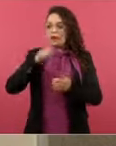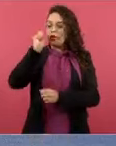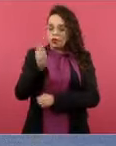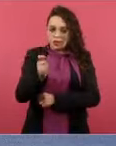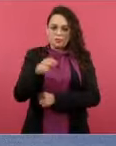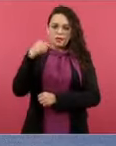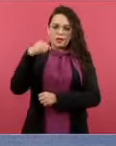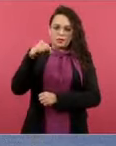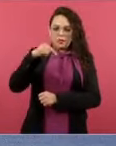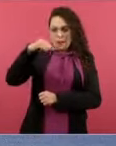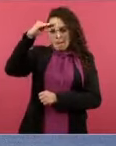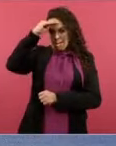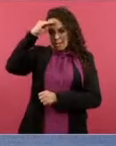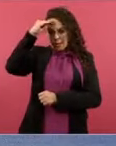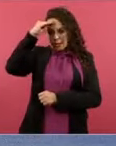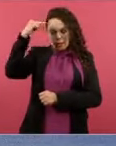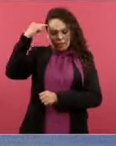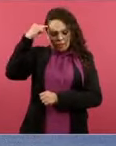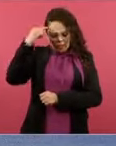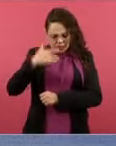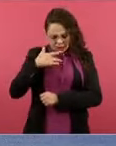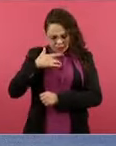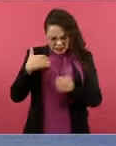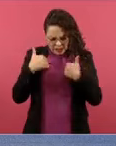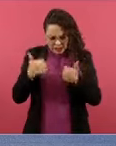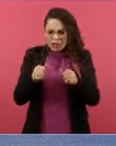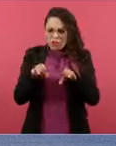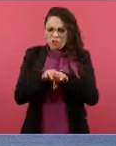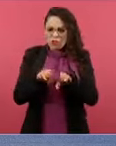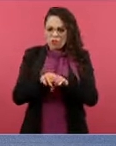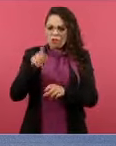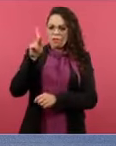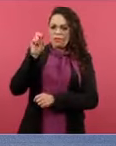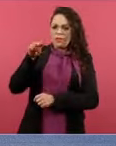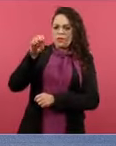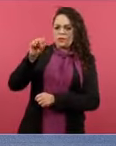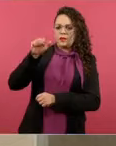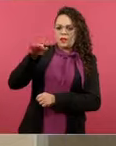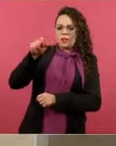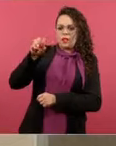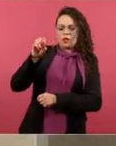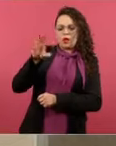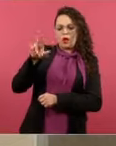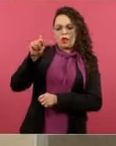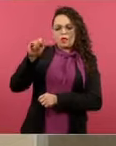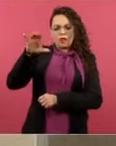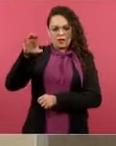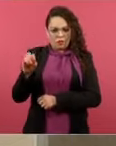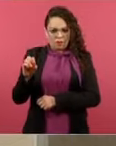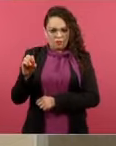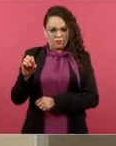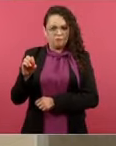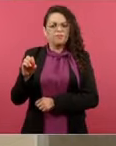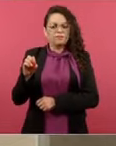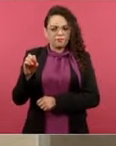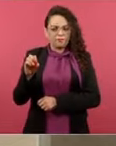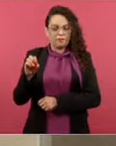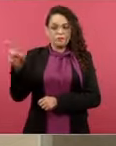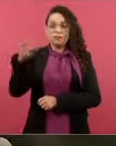e interculturalidad crítica. ¿Y por qué el adjetivo crítico? Fíjense bien, desde Paulo Freire, como un